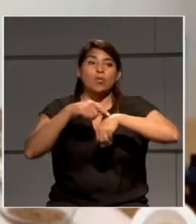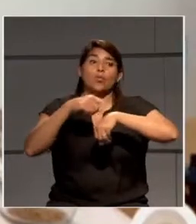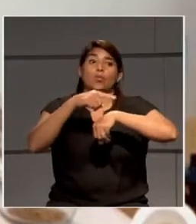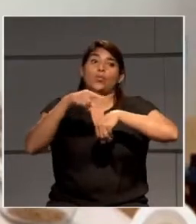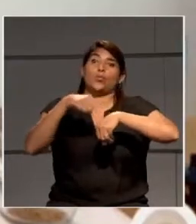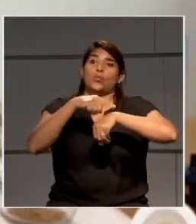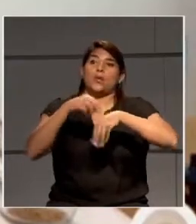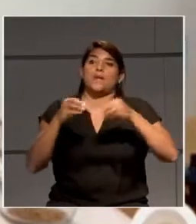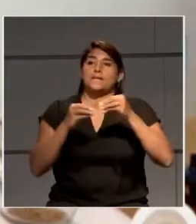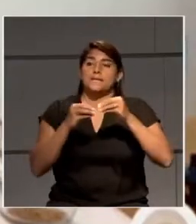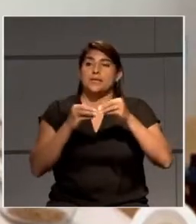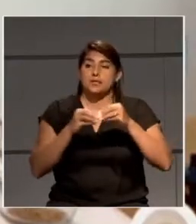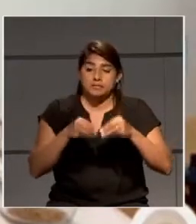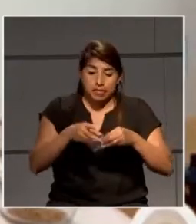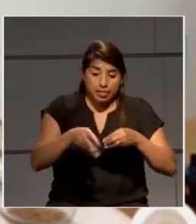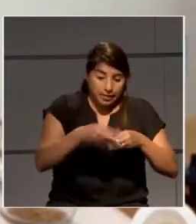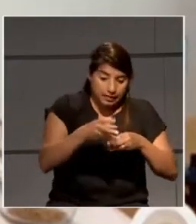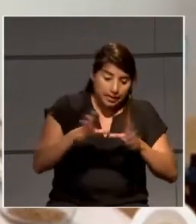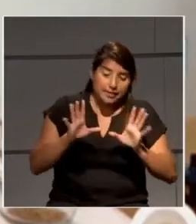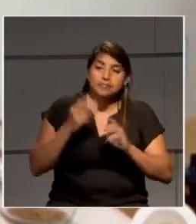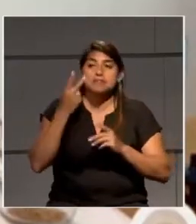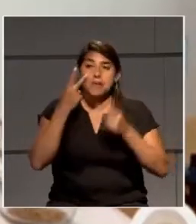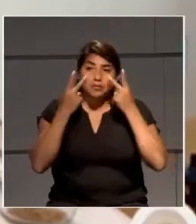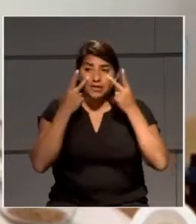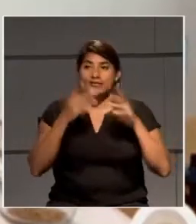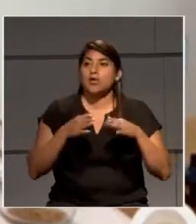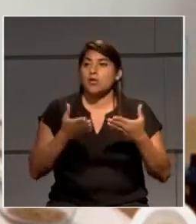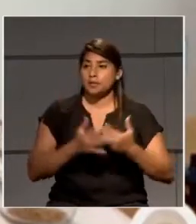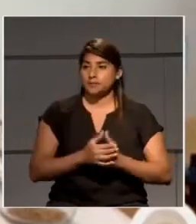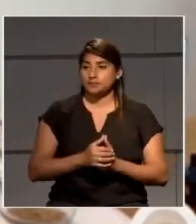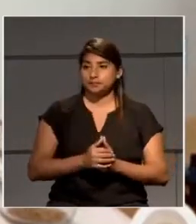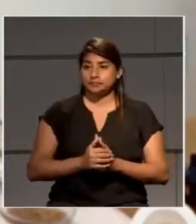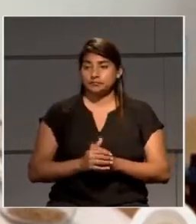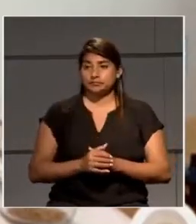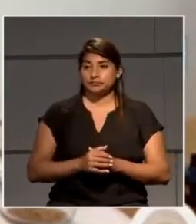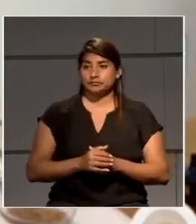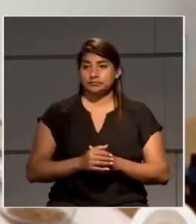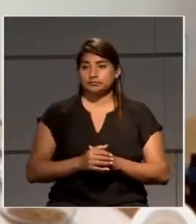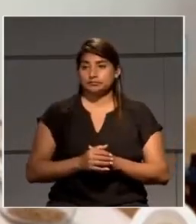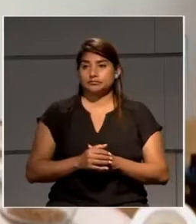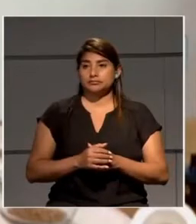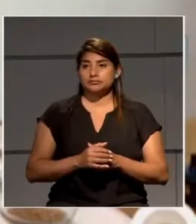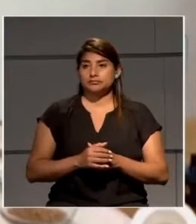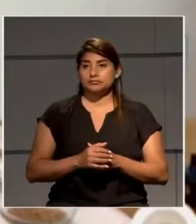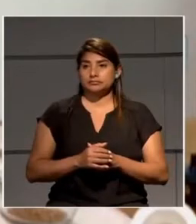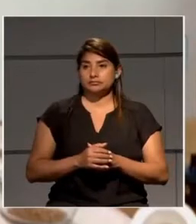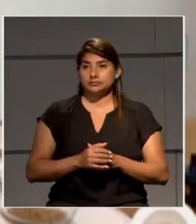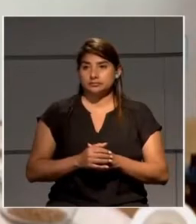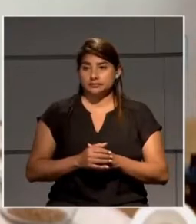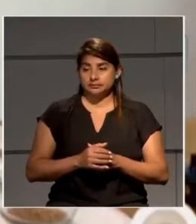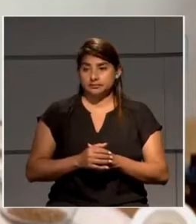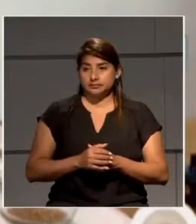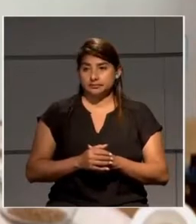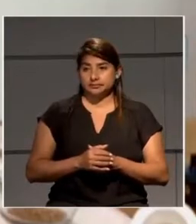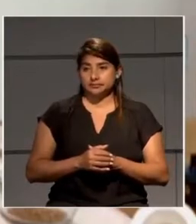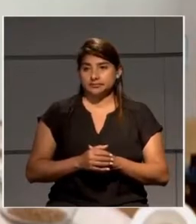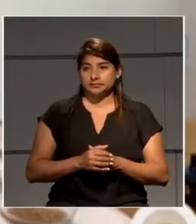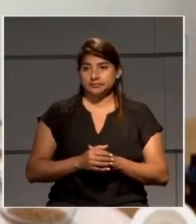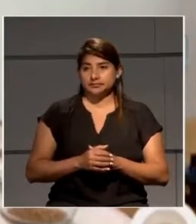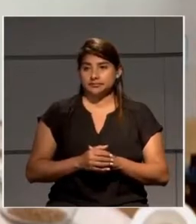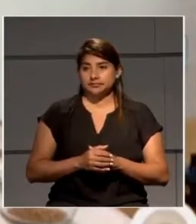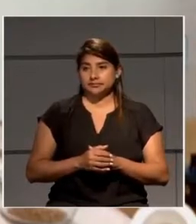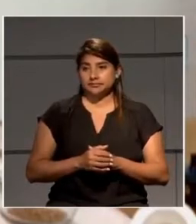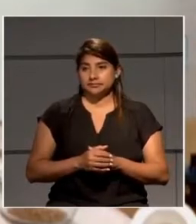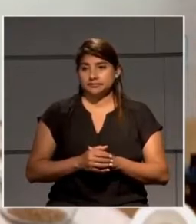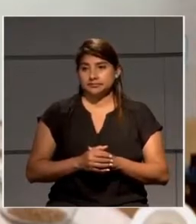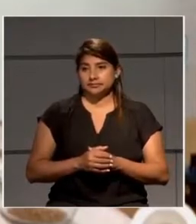con embudo yo soy capaz de hacer un desastre. Vamos a ver yo cómo me va. Yo hice un desastre cuando hice el primero. Terminé de cuatro patas jugando al gato,